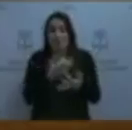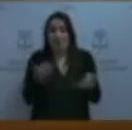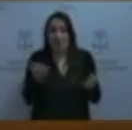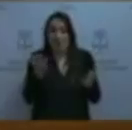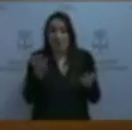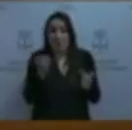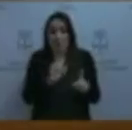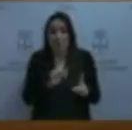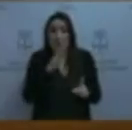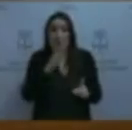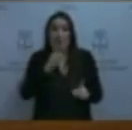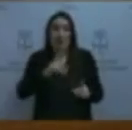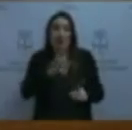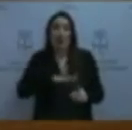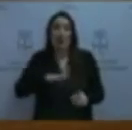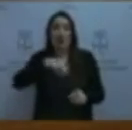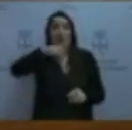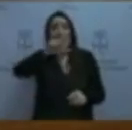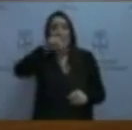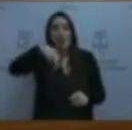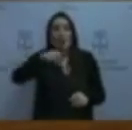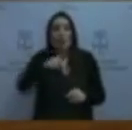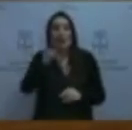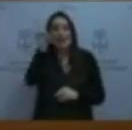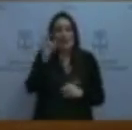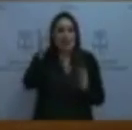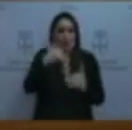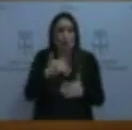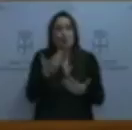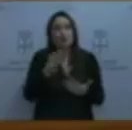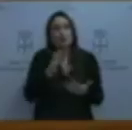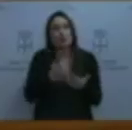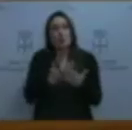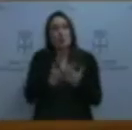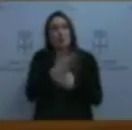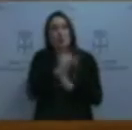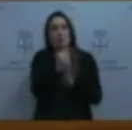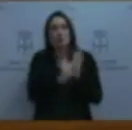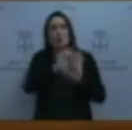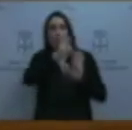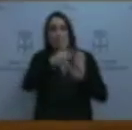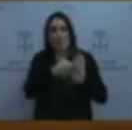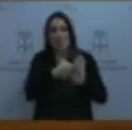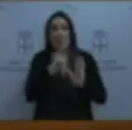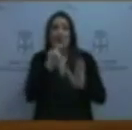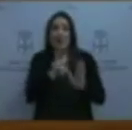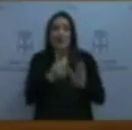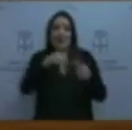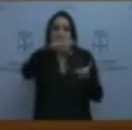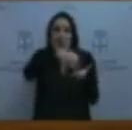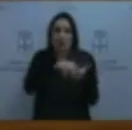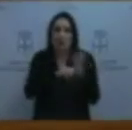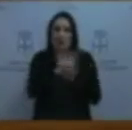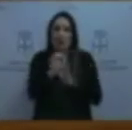como el Alto Nalón, y por este motivo proponemos el primer punto, que es dotar a los centros de desarrollo de un sistema operativo